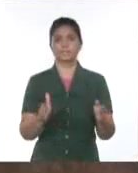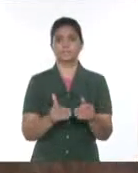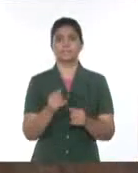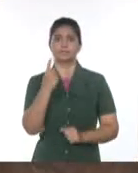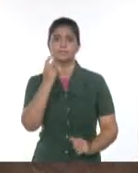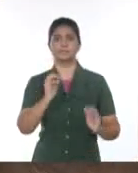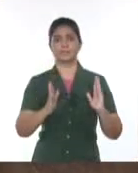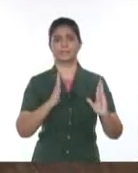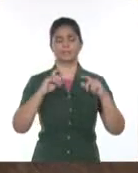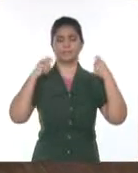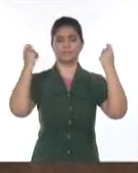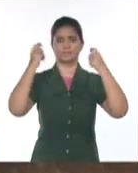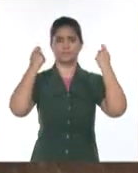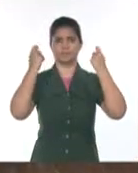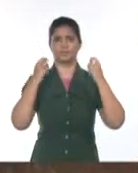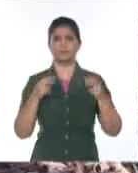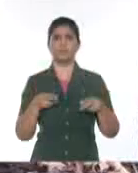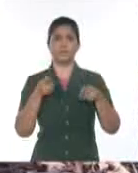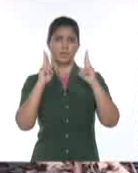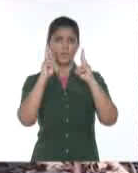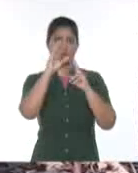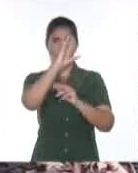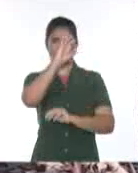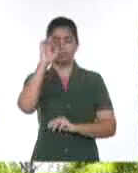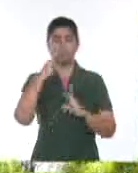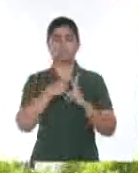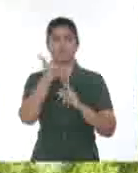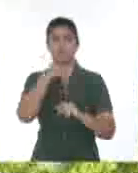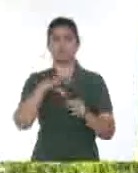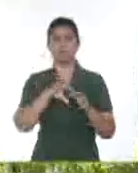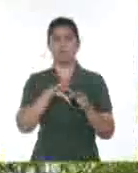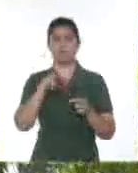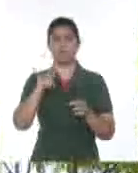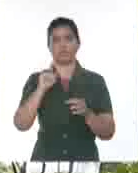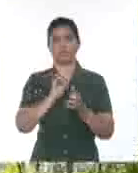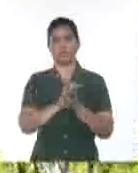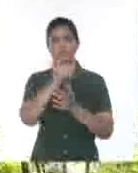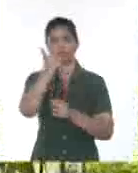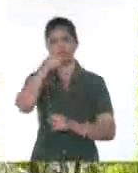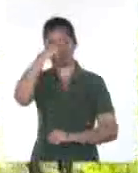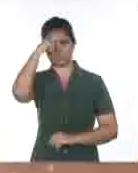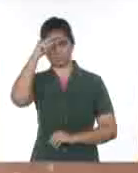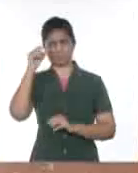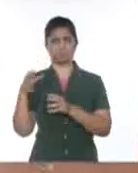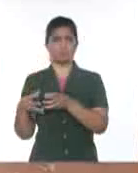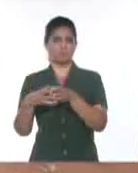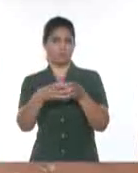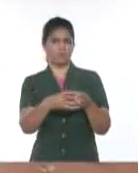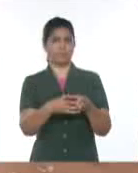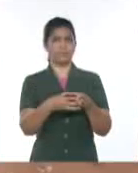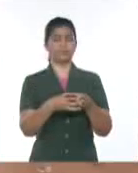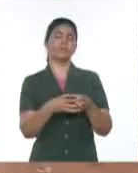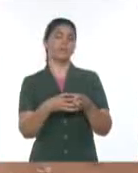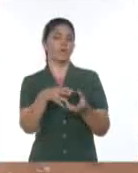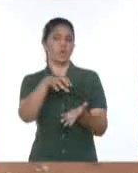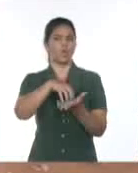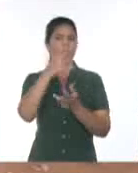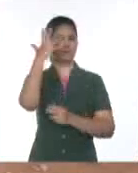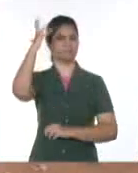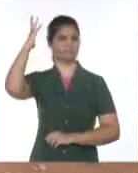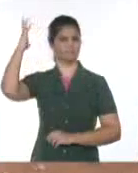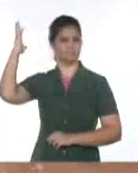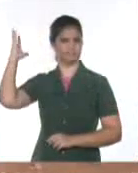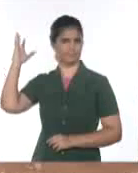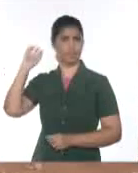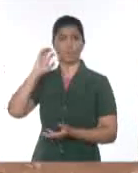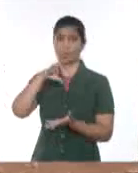del festival en el Hotel Las Yagrumas. Como colofón, visitaron el Bosque Martiano del Arihuanabo, sitio emblemático de San Antonio de los Baños